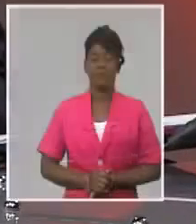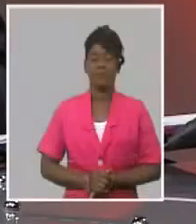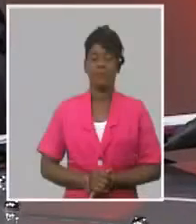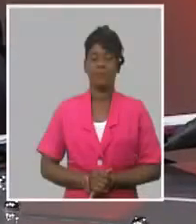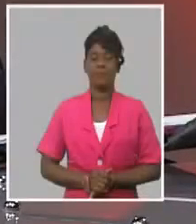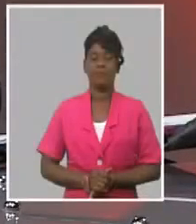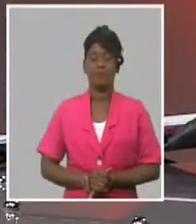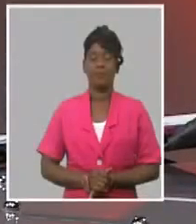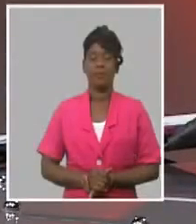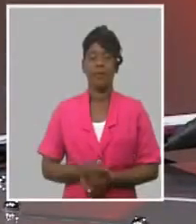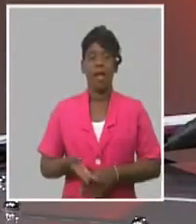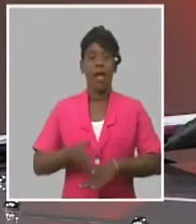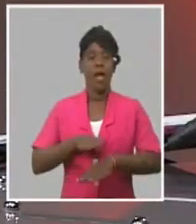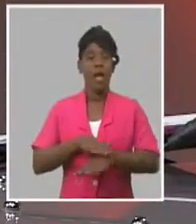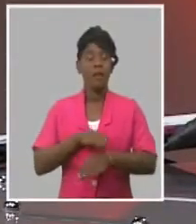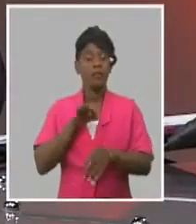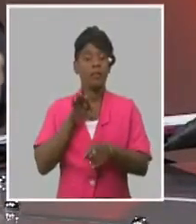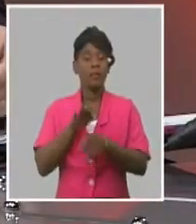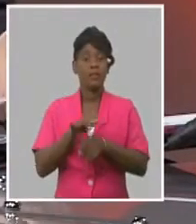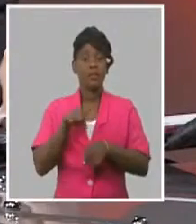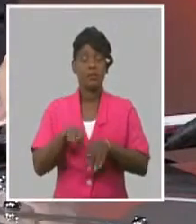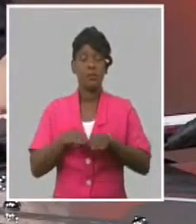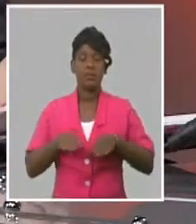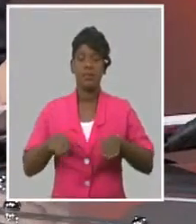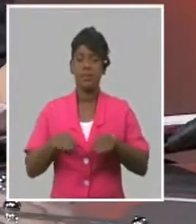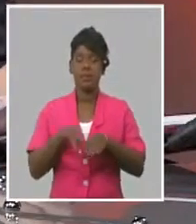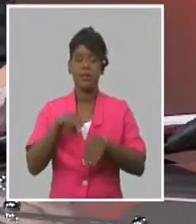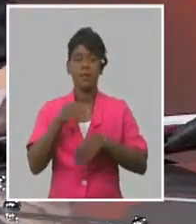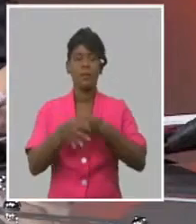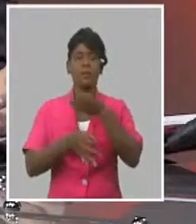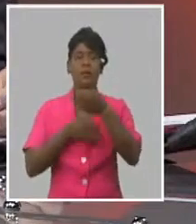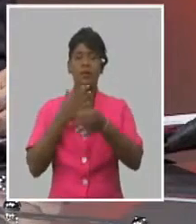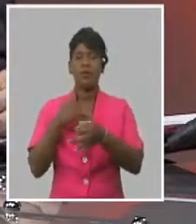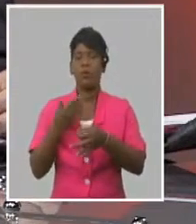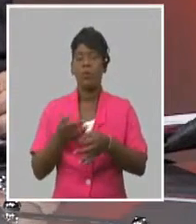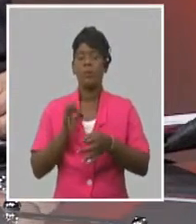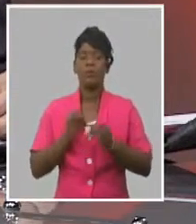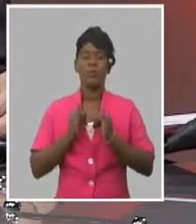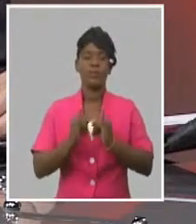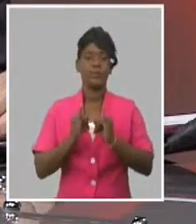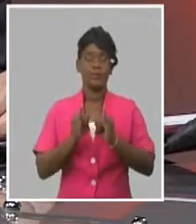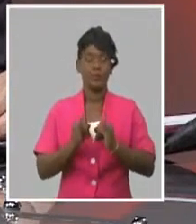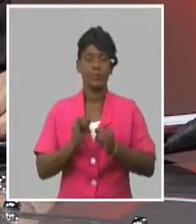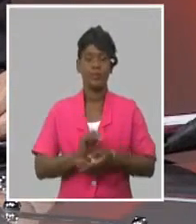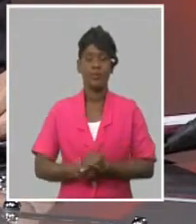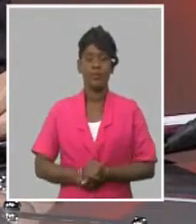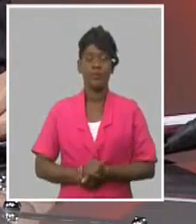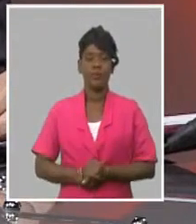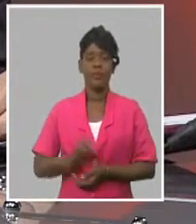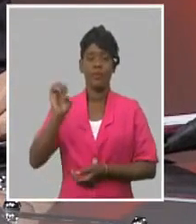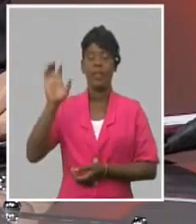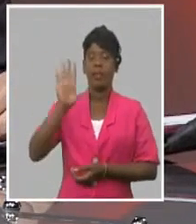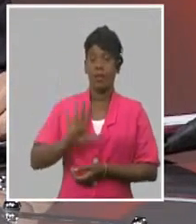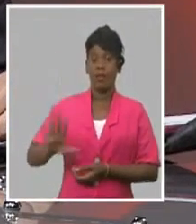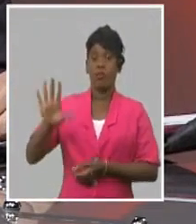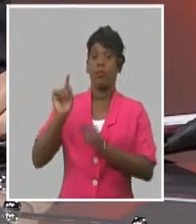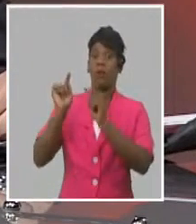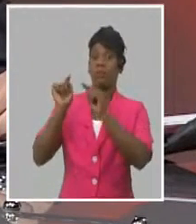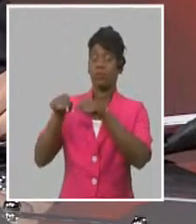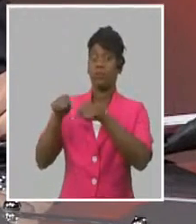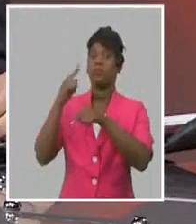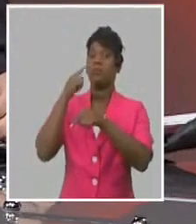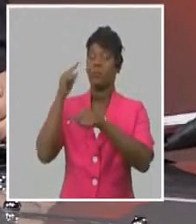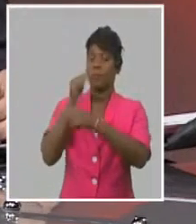Y antes de entrar en el tema de nuestra mesa redonda, vamos, como es habitual, a nuestra sección La Noticia del Día. Europa se ha convertido nuevamente